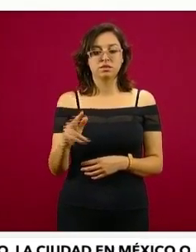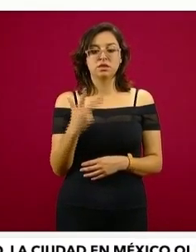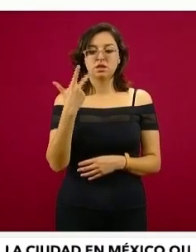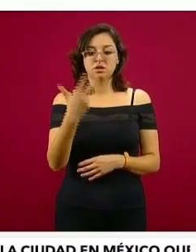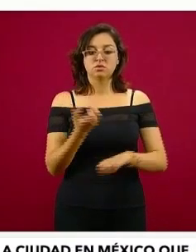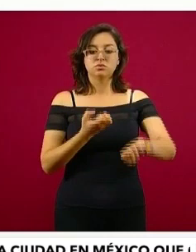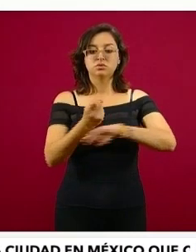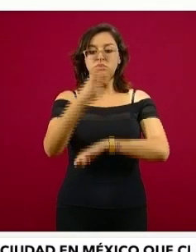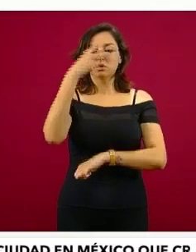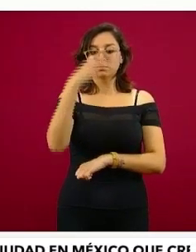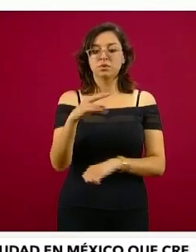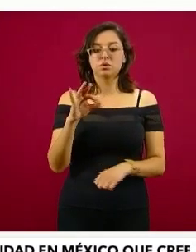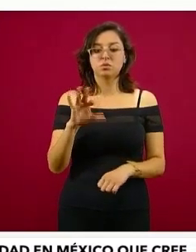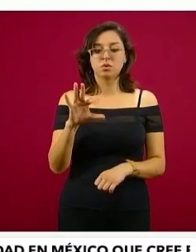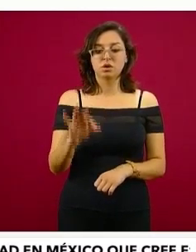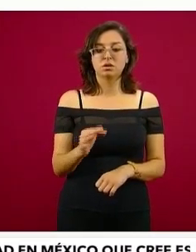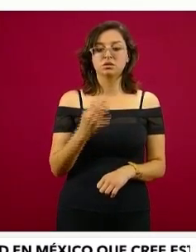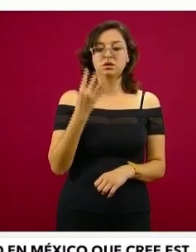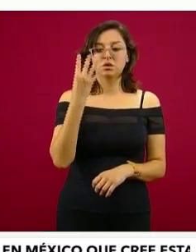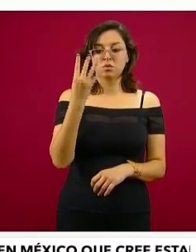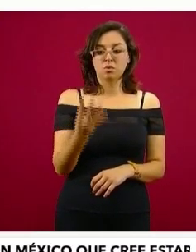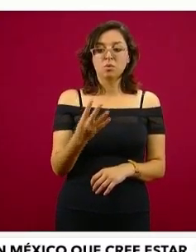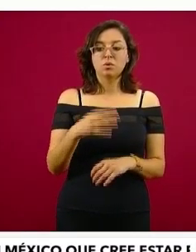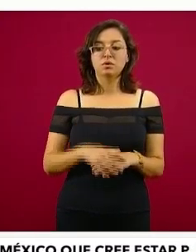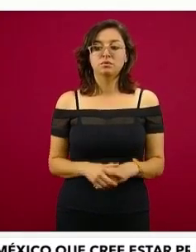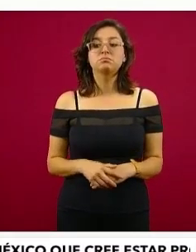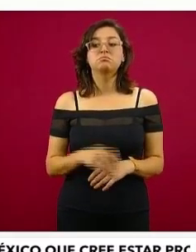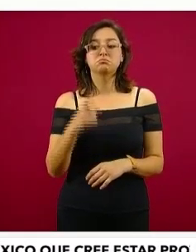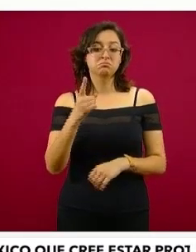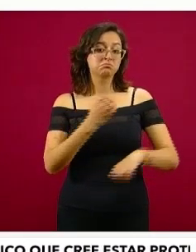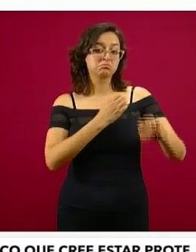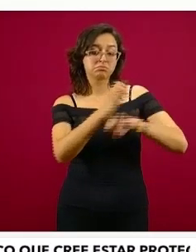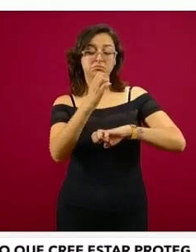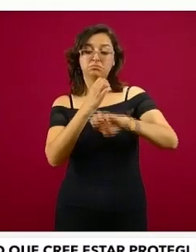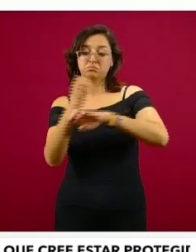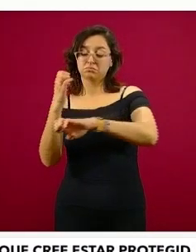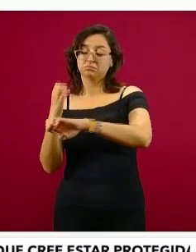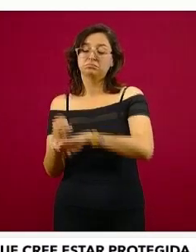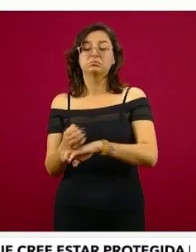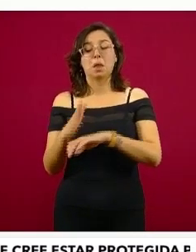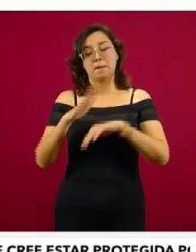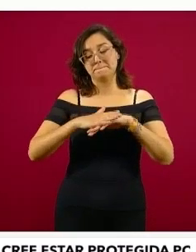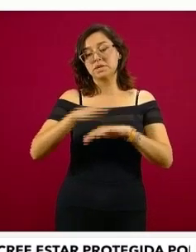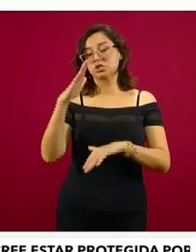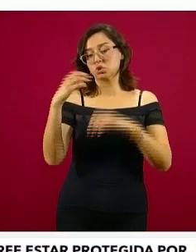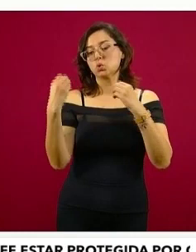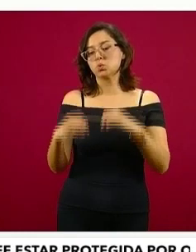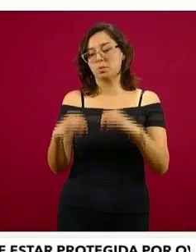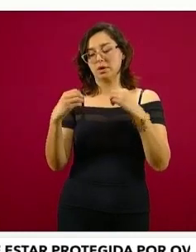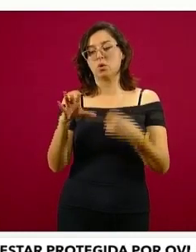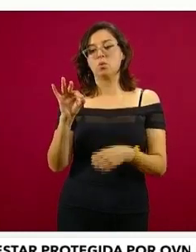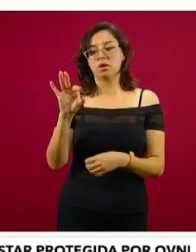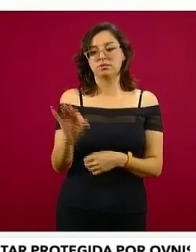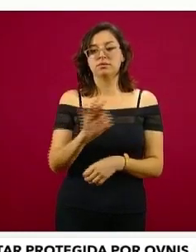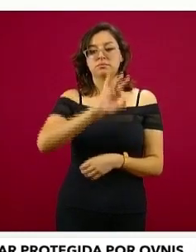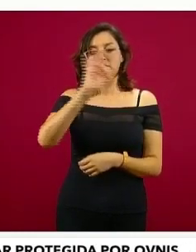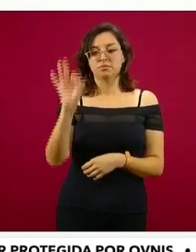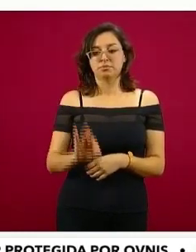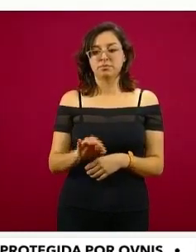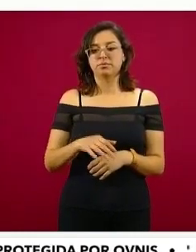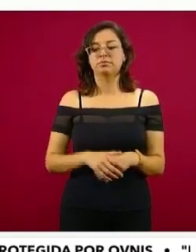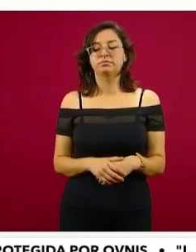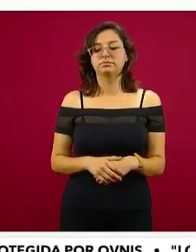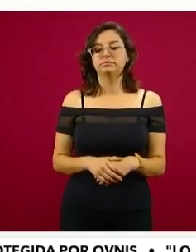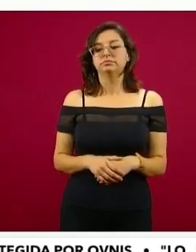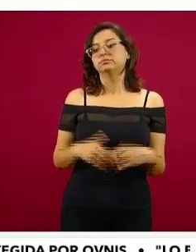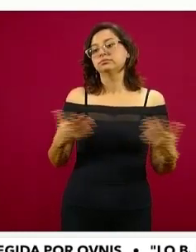México 44%. Serían esos cuatro las entidades federativas que están por encima del 40% de su ocupación y que además